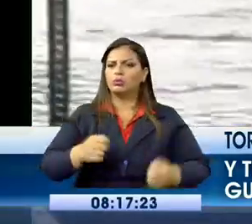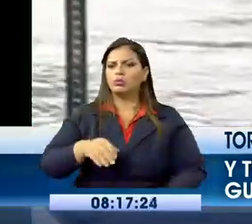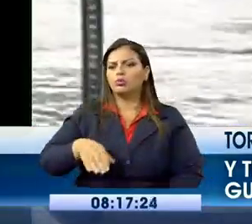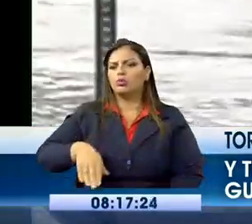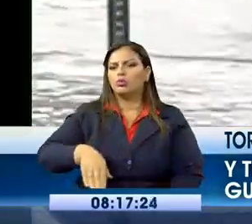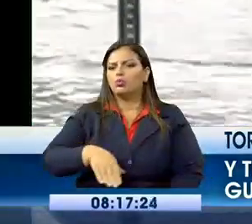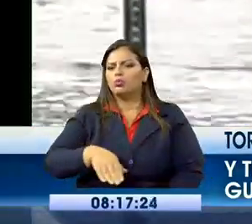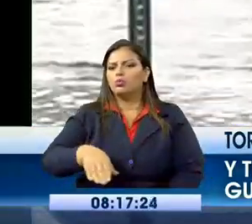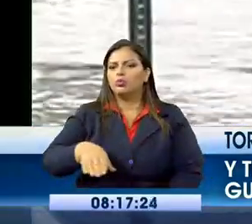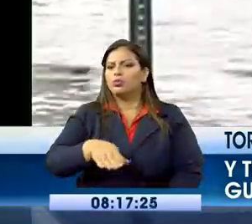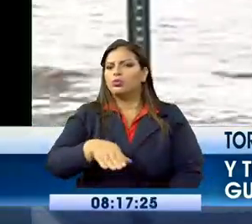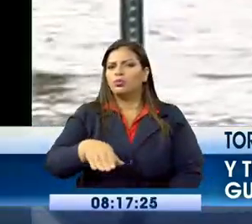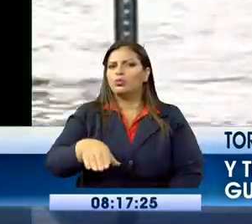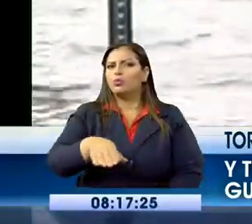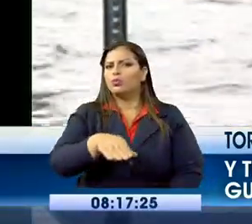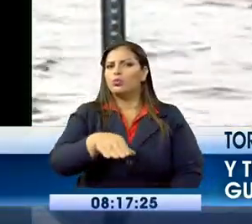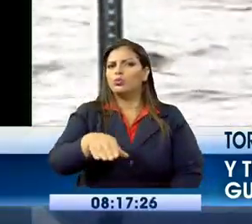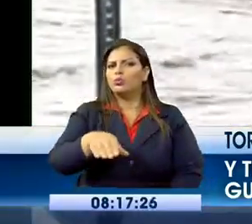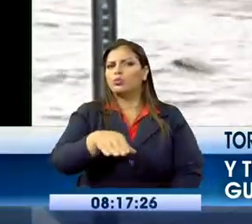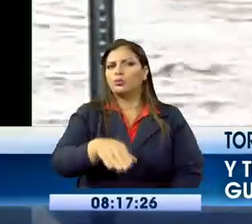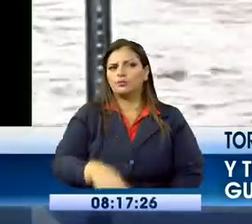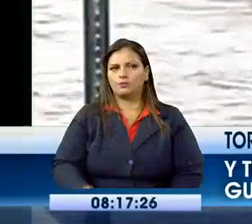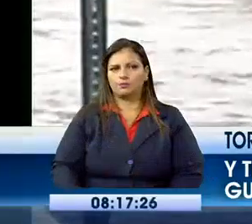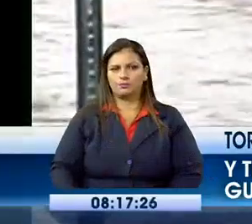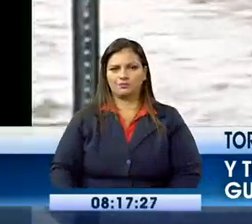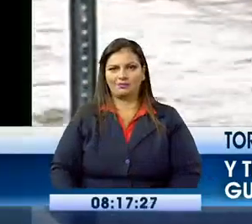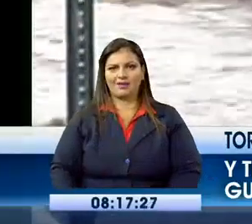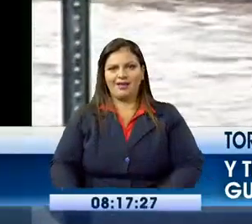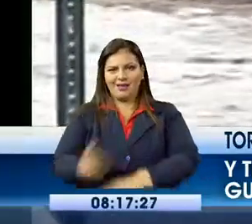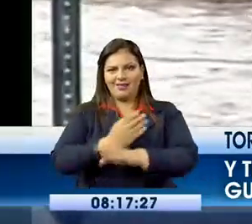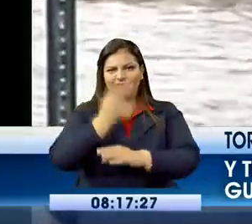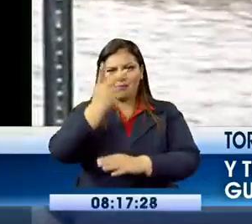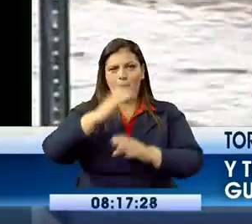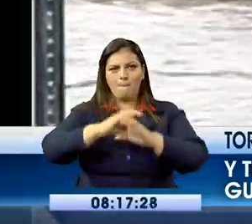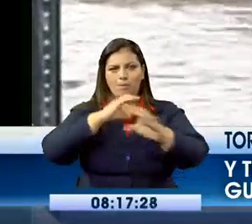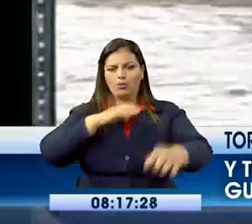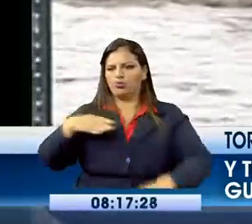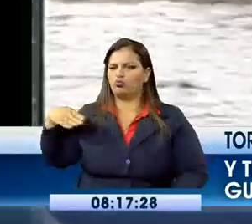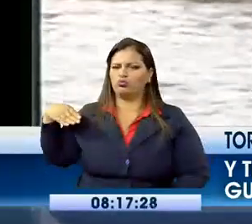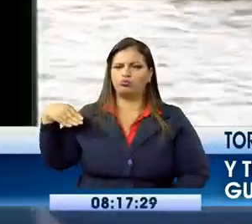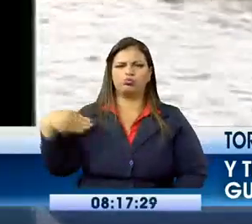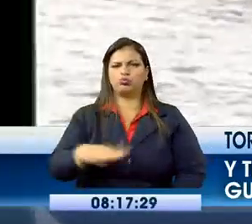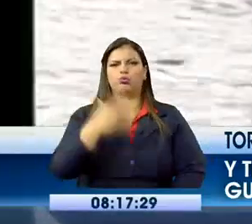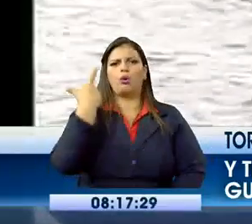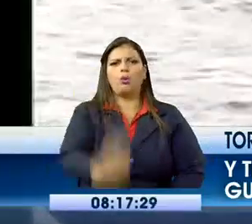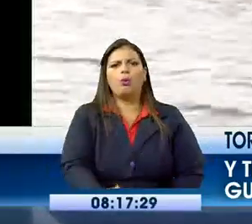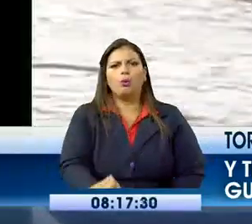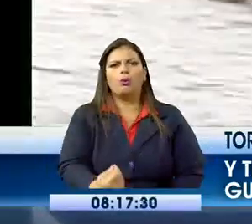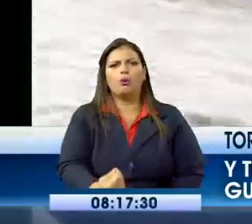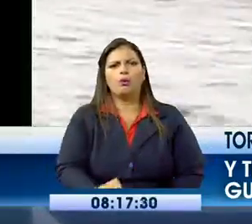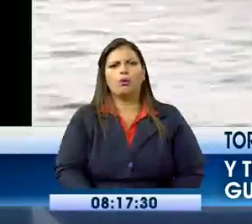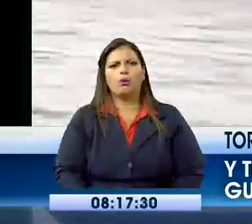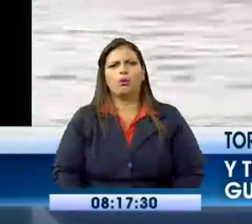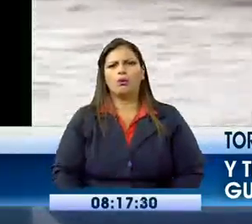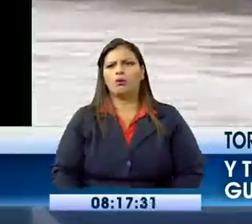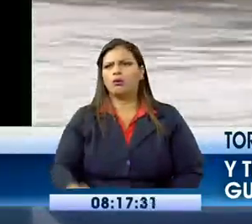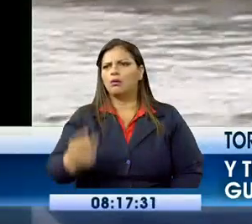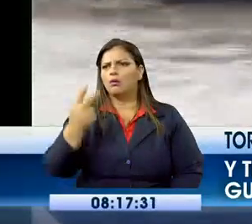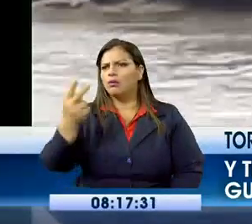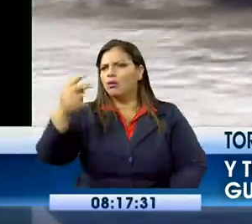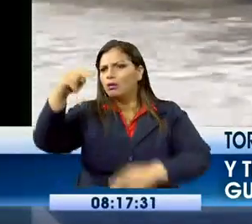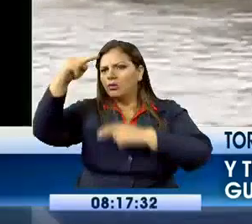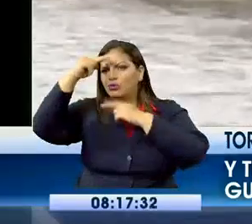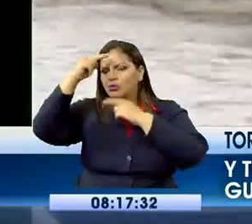transmitiendo, pasó un bus de estos, no sé de qué línea. Pero también pasó a toda velocidad. Hecho el chistoso,